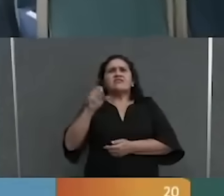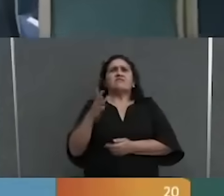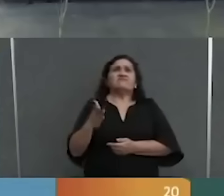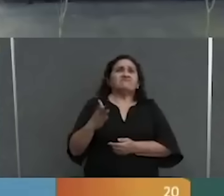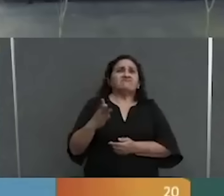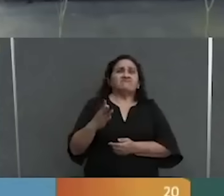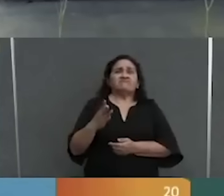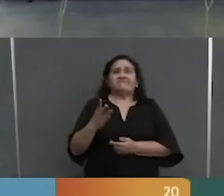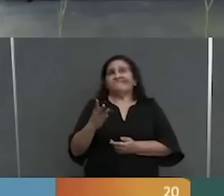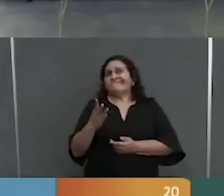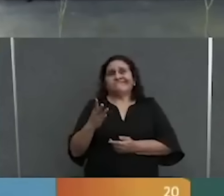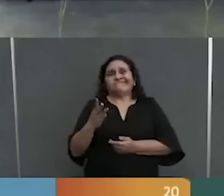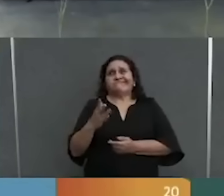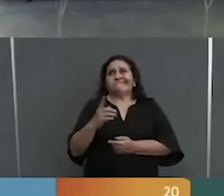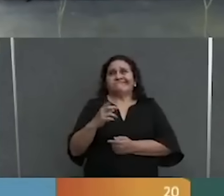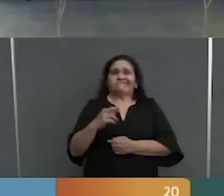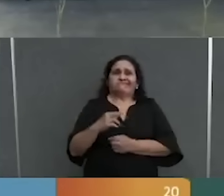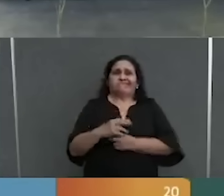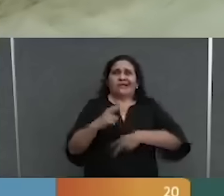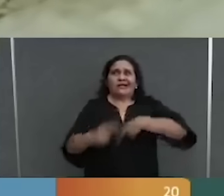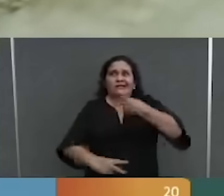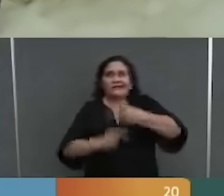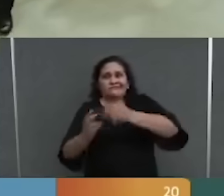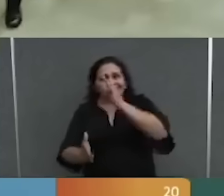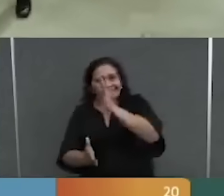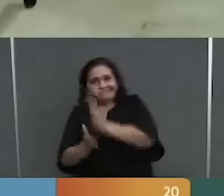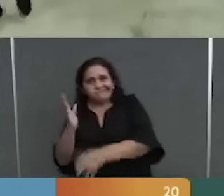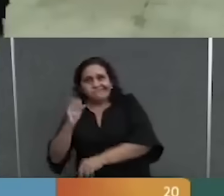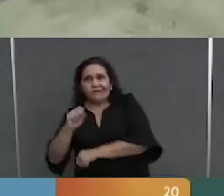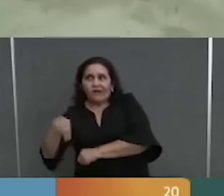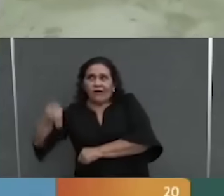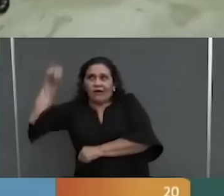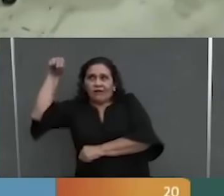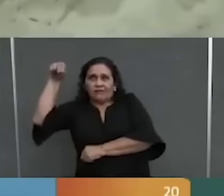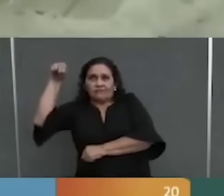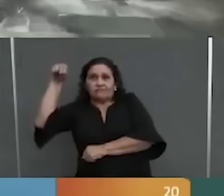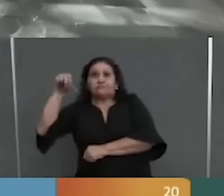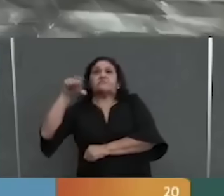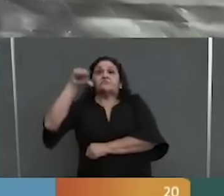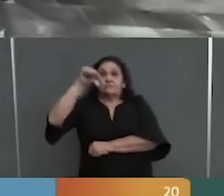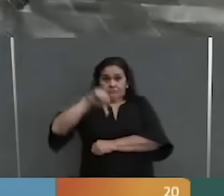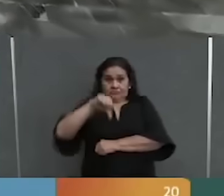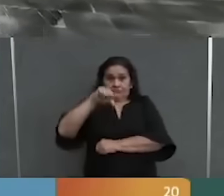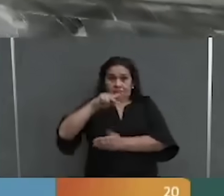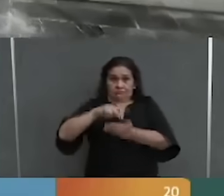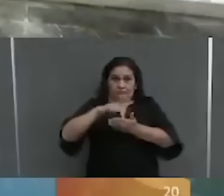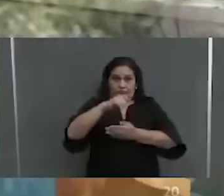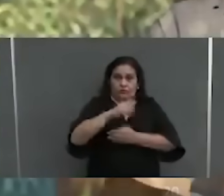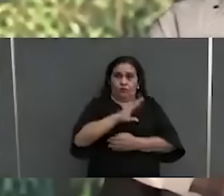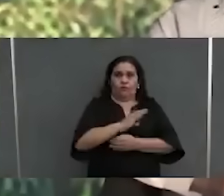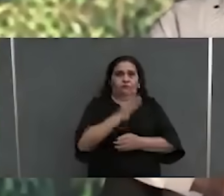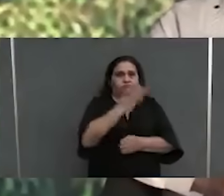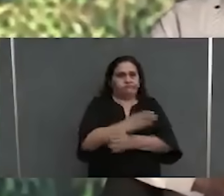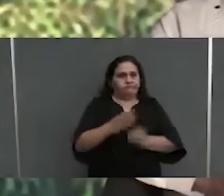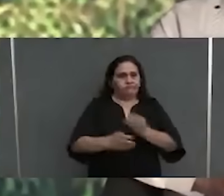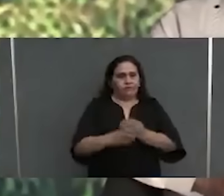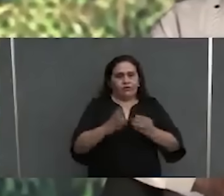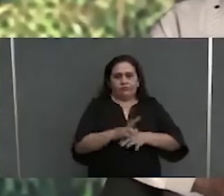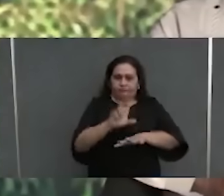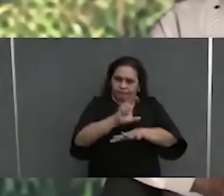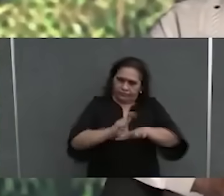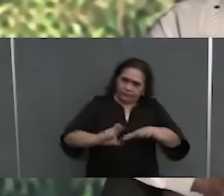como esto es un negocio, nos vamos para allá. Hoy con este proyecto se pueden mover mercancías a través del tren